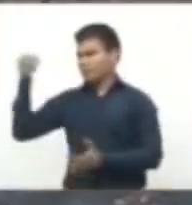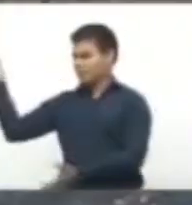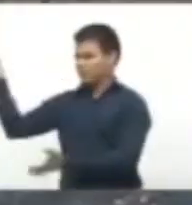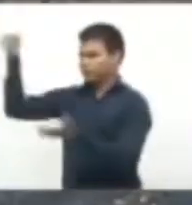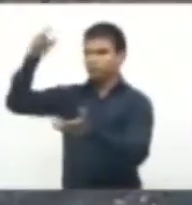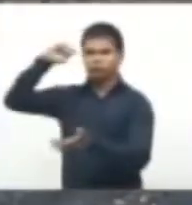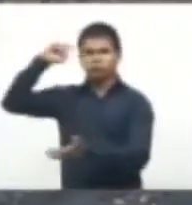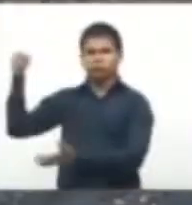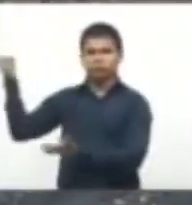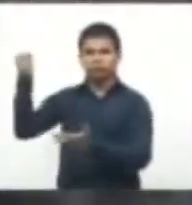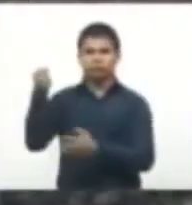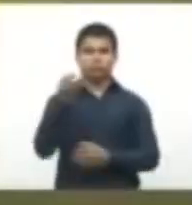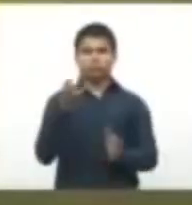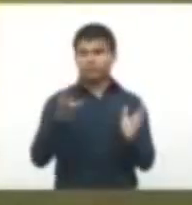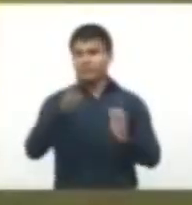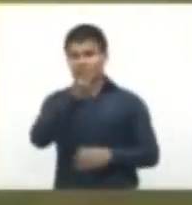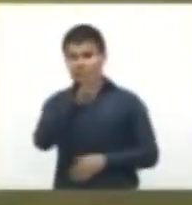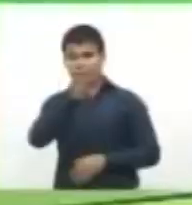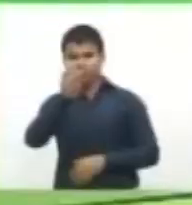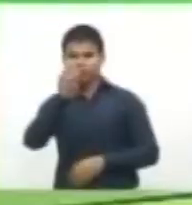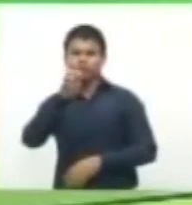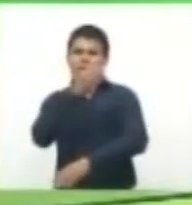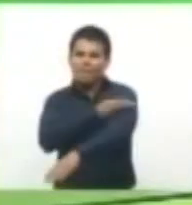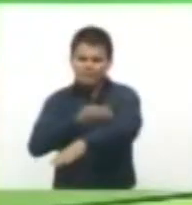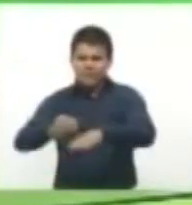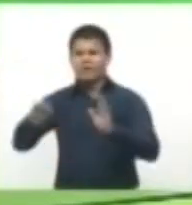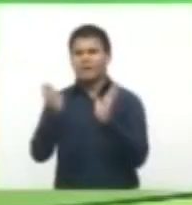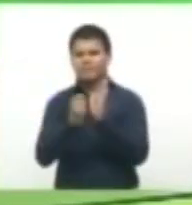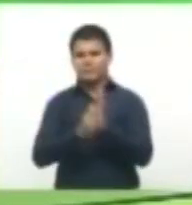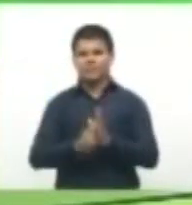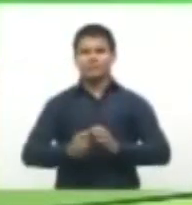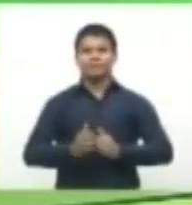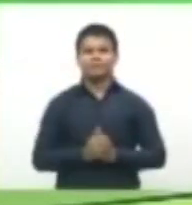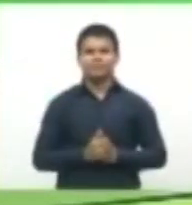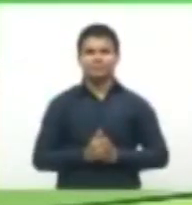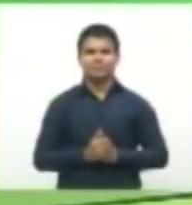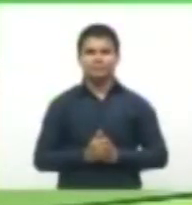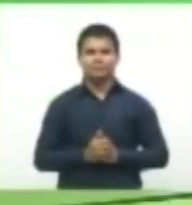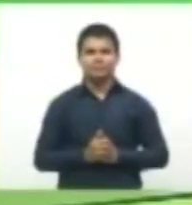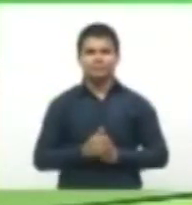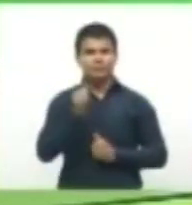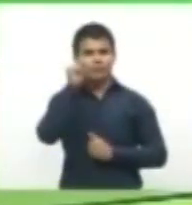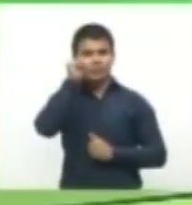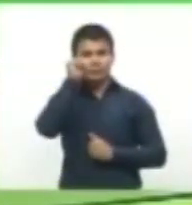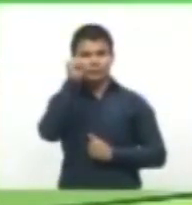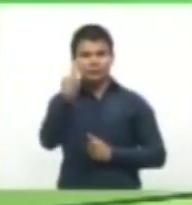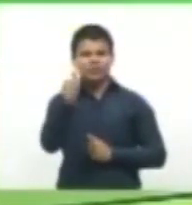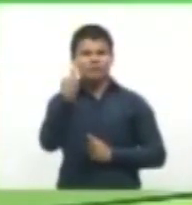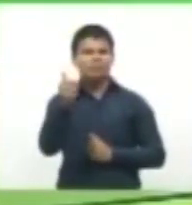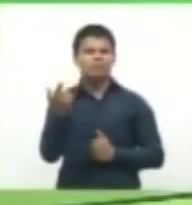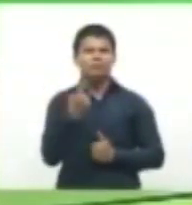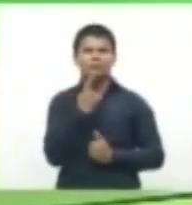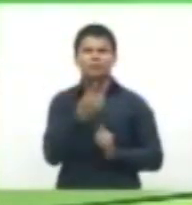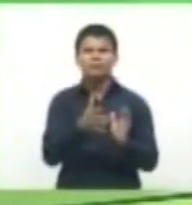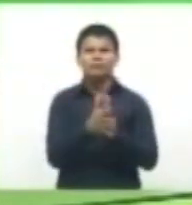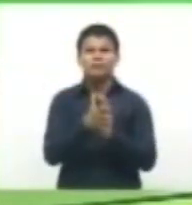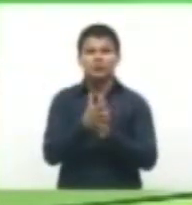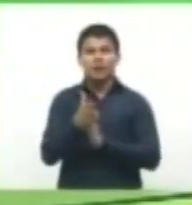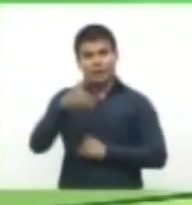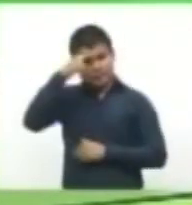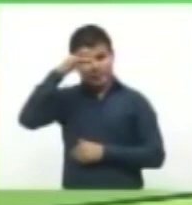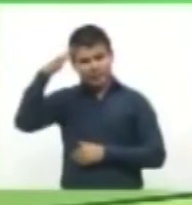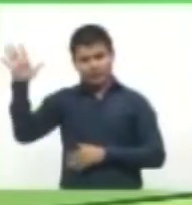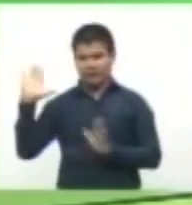38 billones de pesos. A partir de mañana y durante 48 horas cerrado el mercado de Basurto en Cartagena. Se